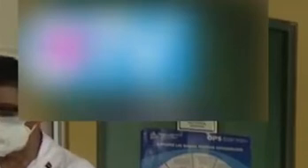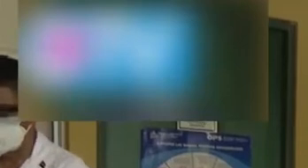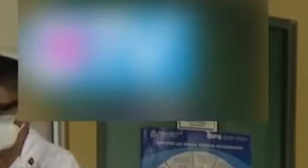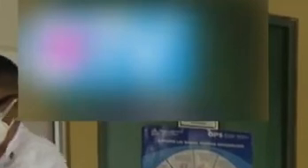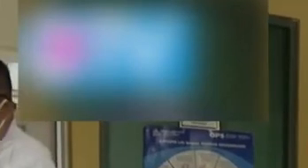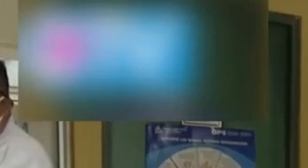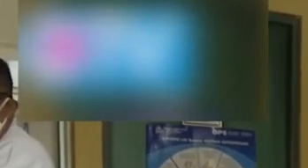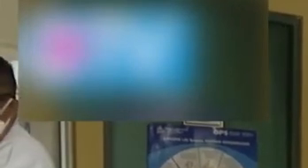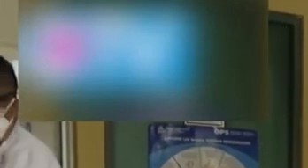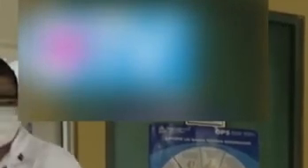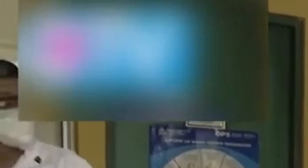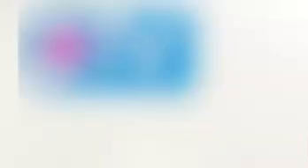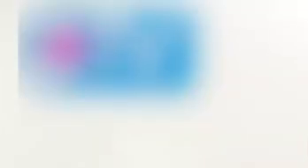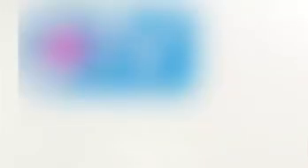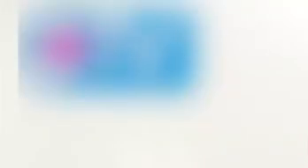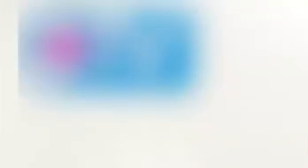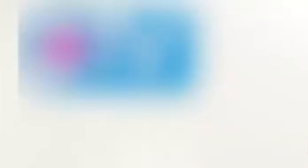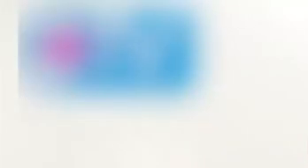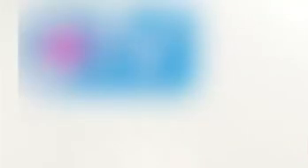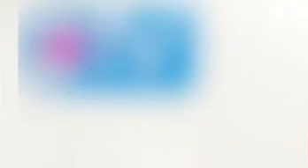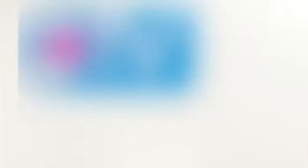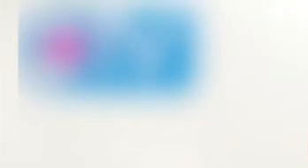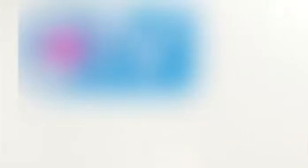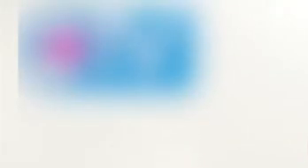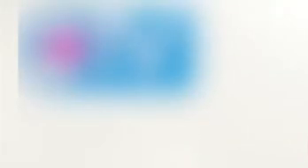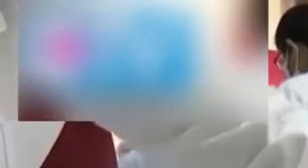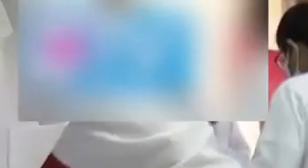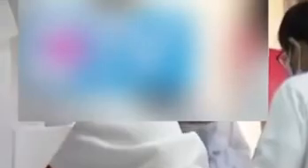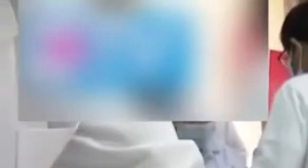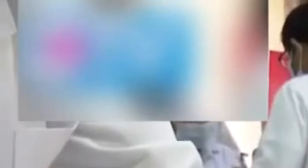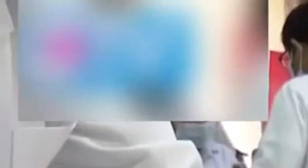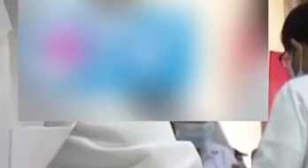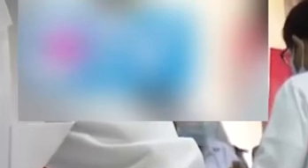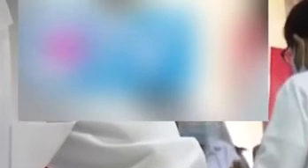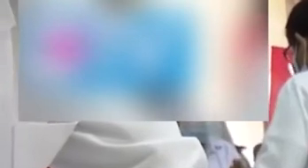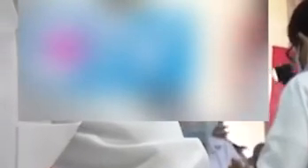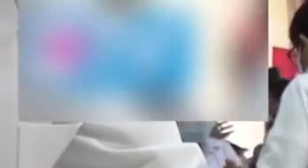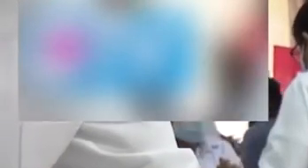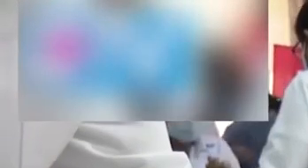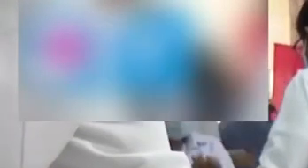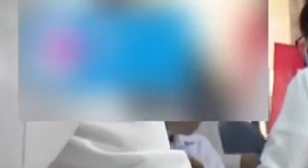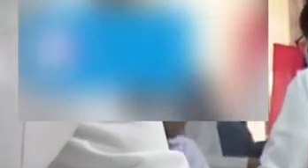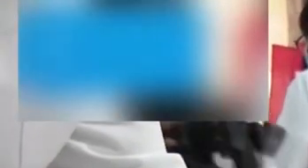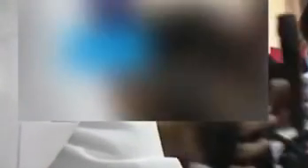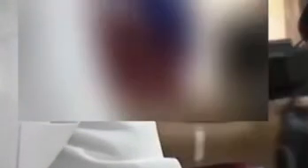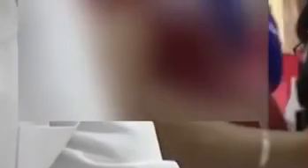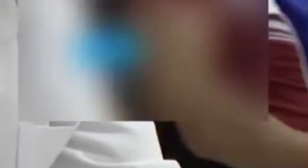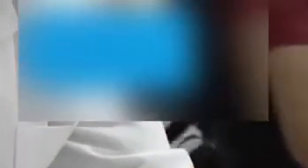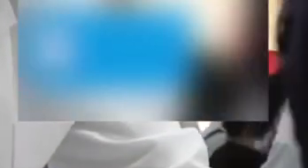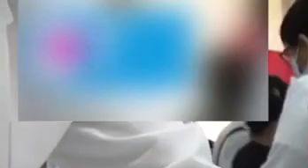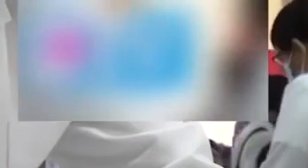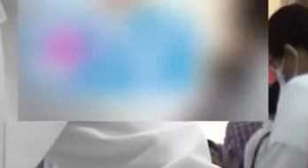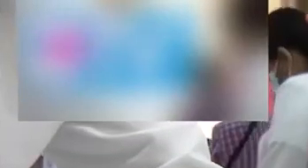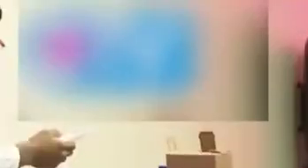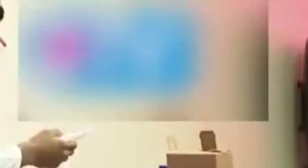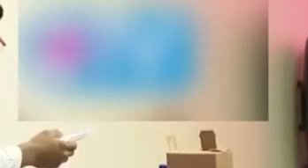rusa. La jornada intensa de vacunación protectora voluntaria en todo en Managua y